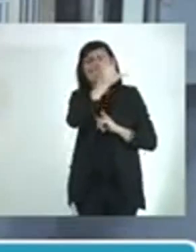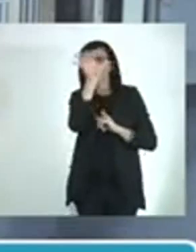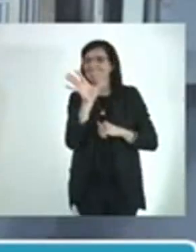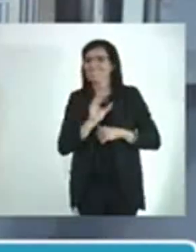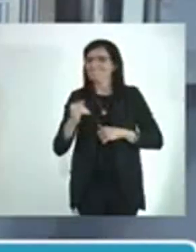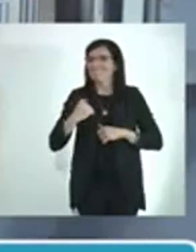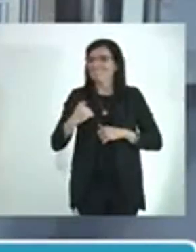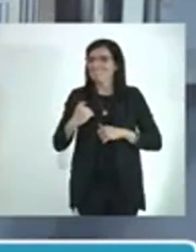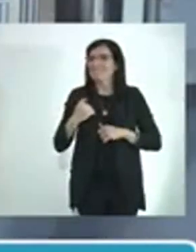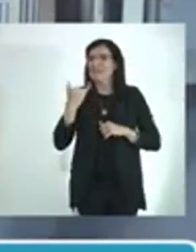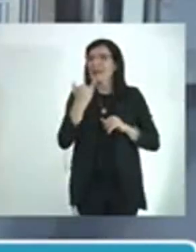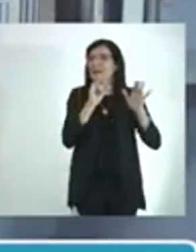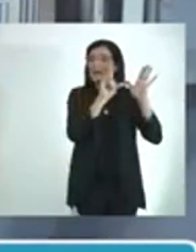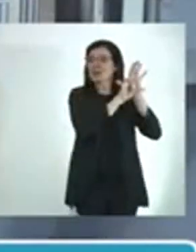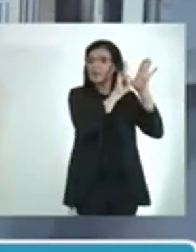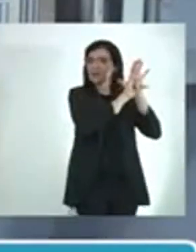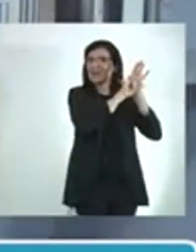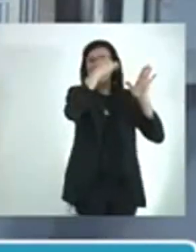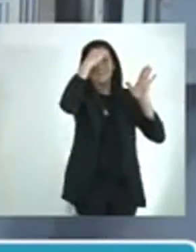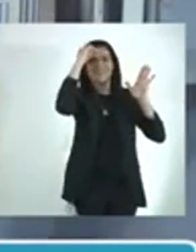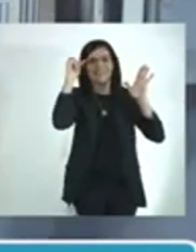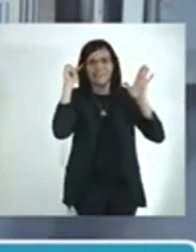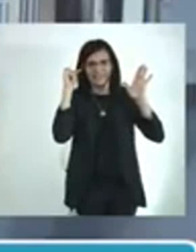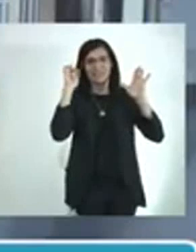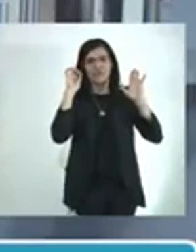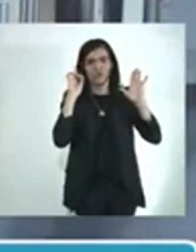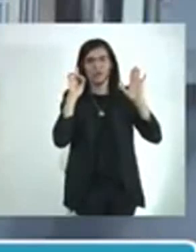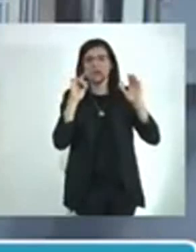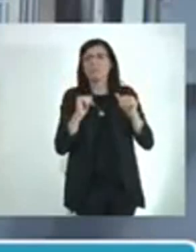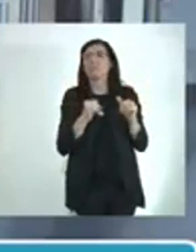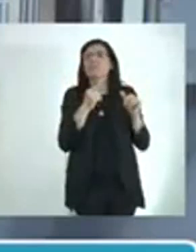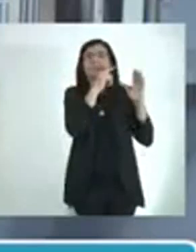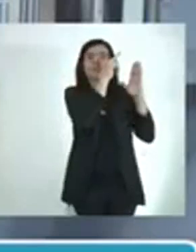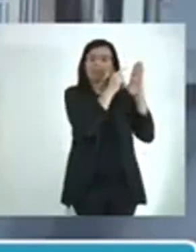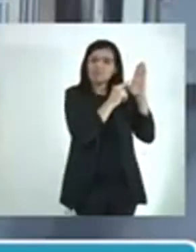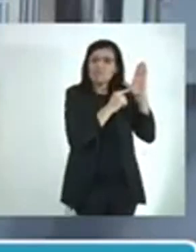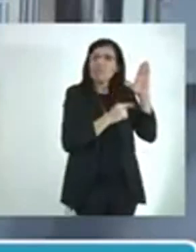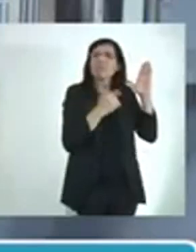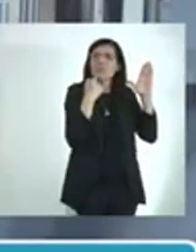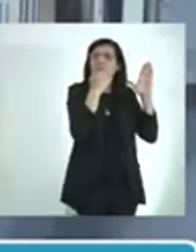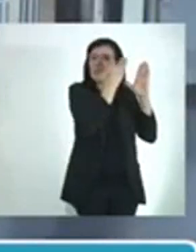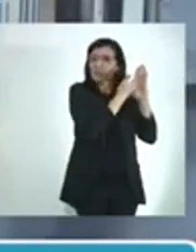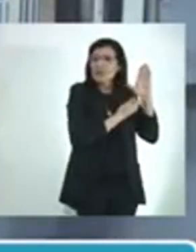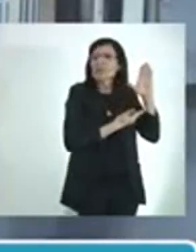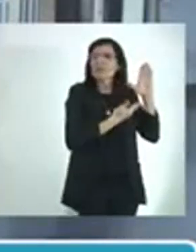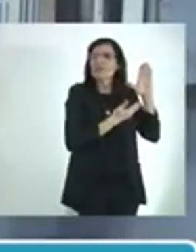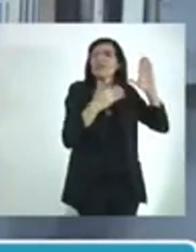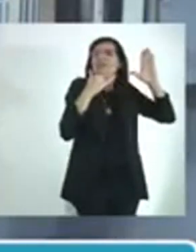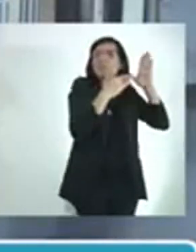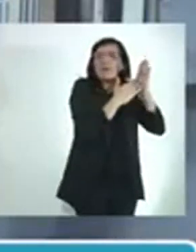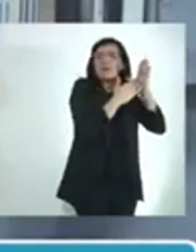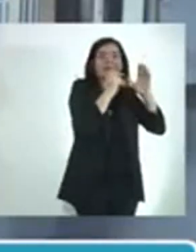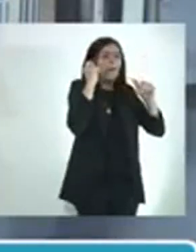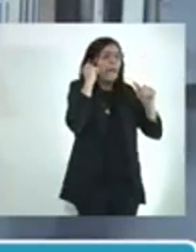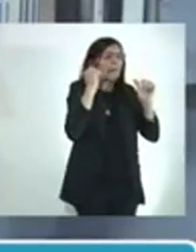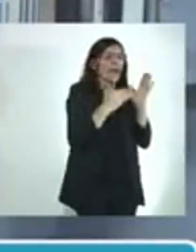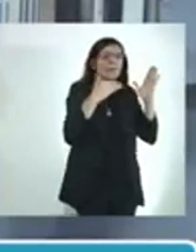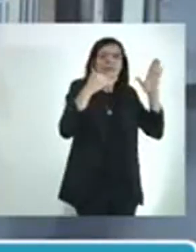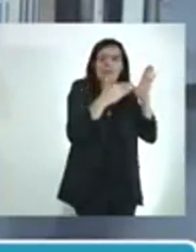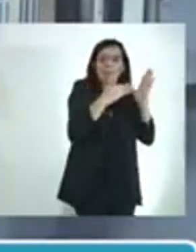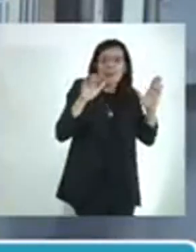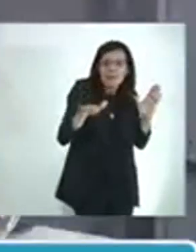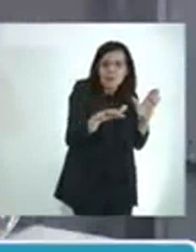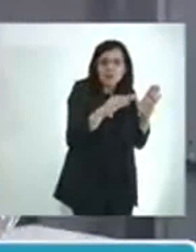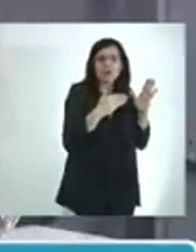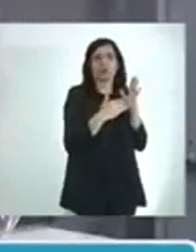que especialistas, docentes y especialistas, generaron qué es lo que se debe trabajar según la edad y el desarrollo psíquico y emocional.